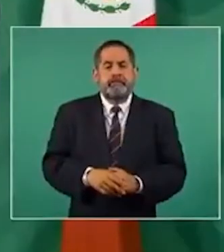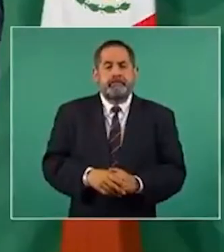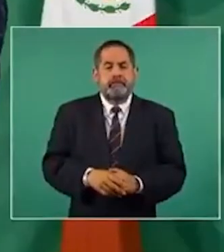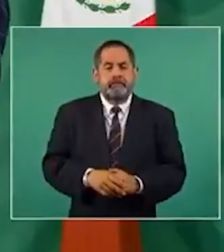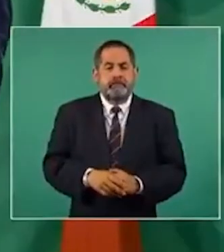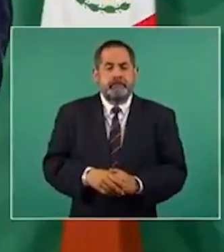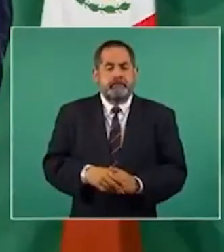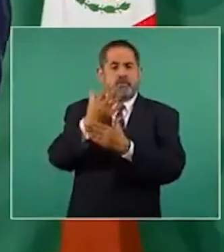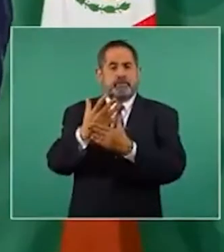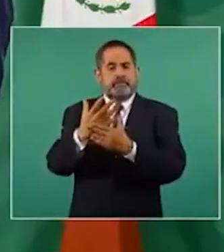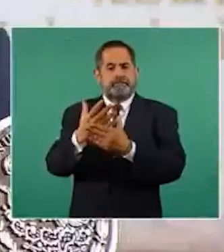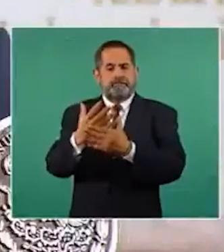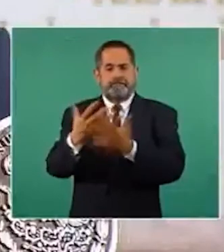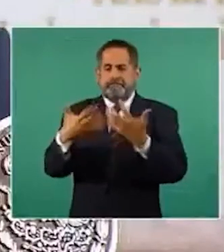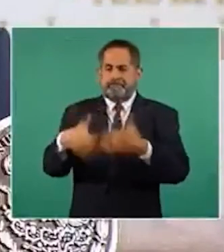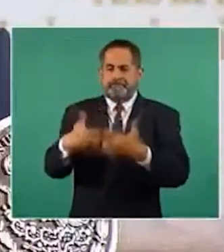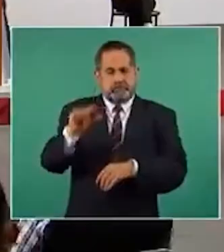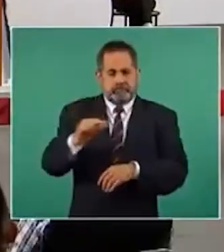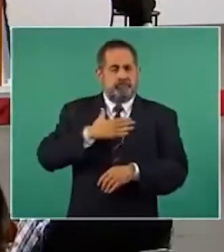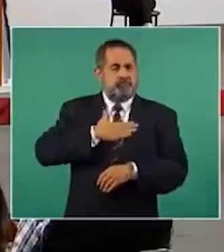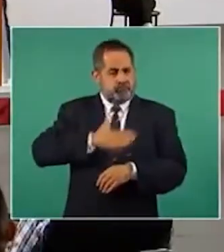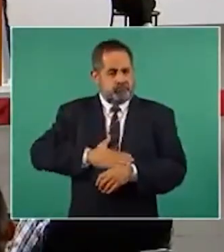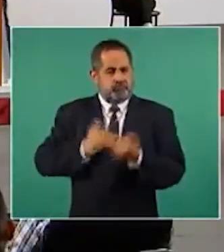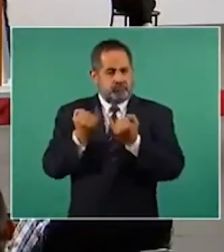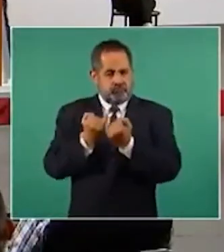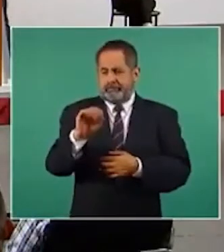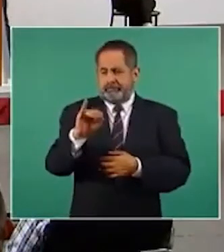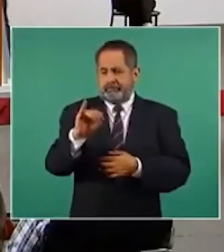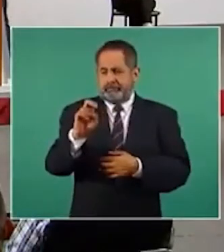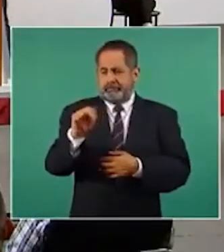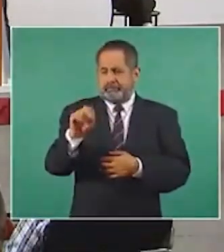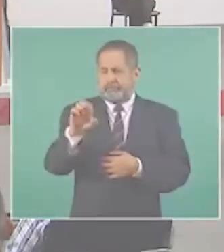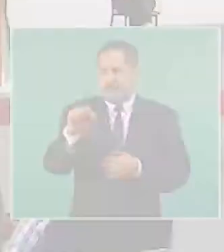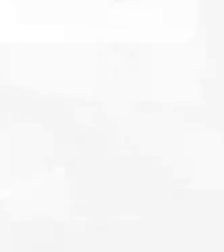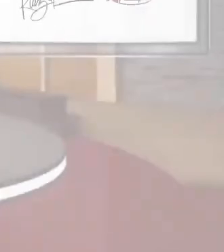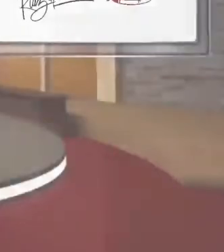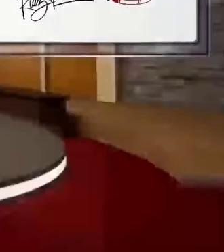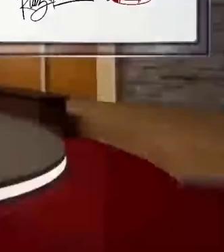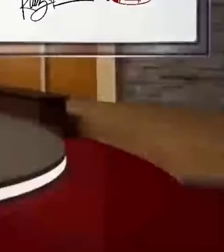la creación de una empresa para distribuir gas. Gas Bienestar se va a llamar.